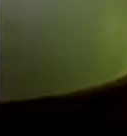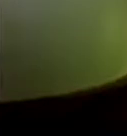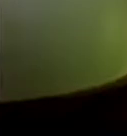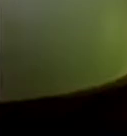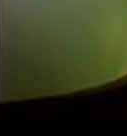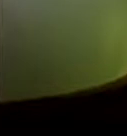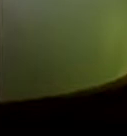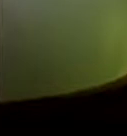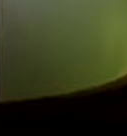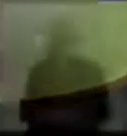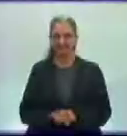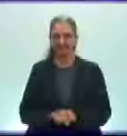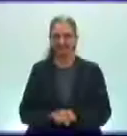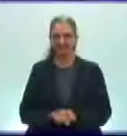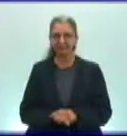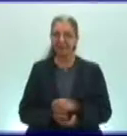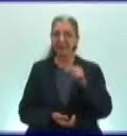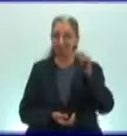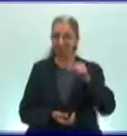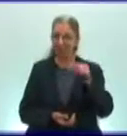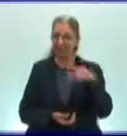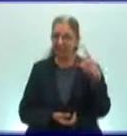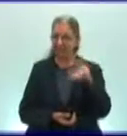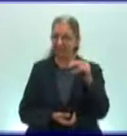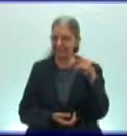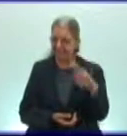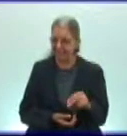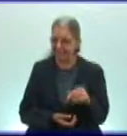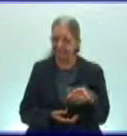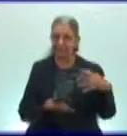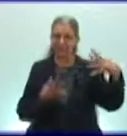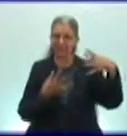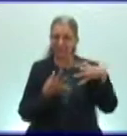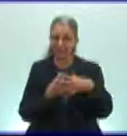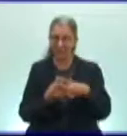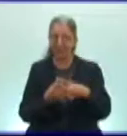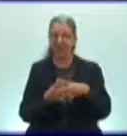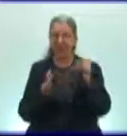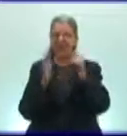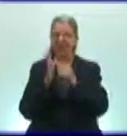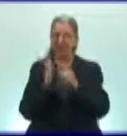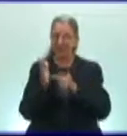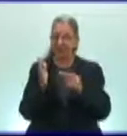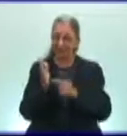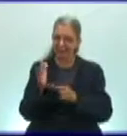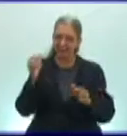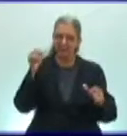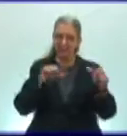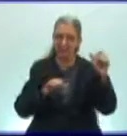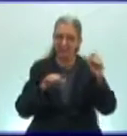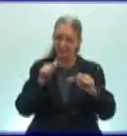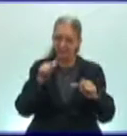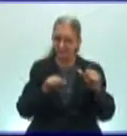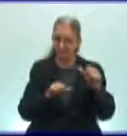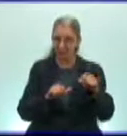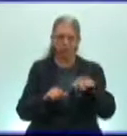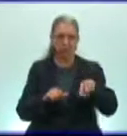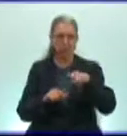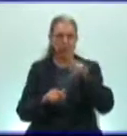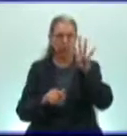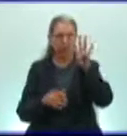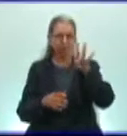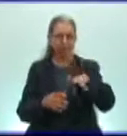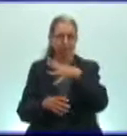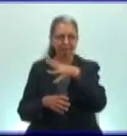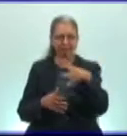Vamos a realizar un ejercicio relacionado con los elementos químicos y ustedes van a completar la siguiente tabla.